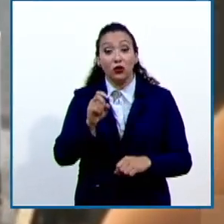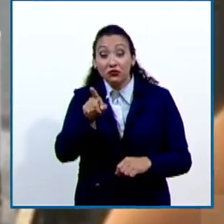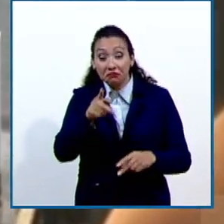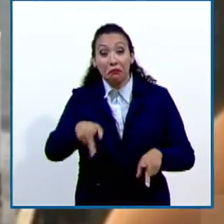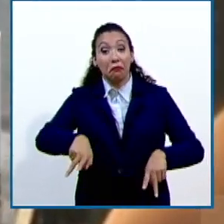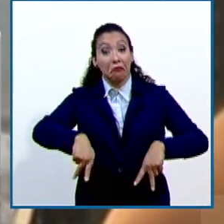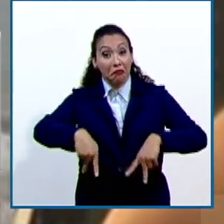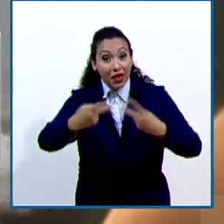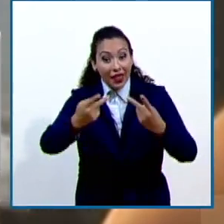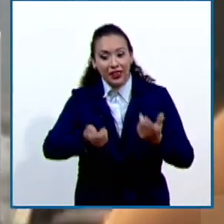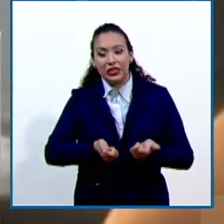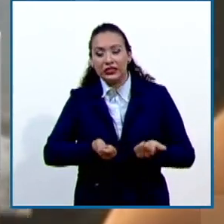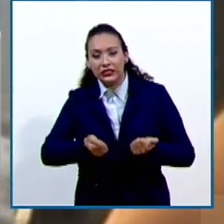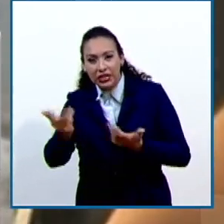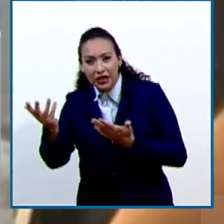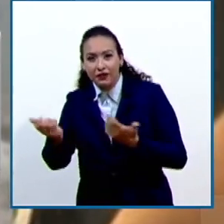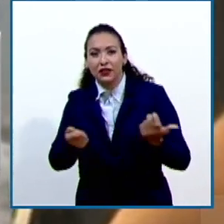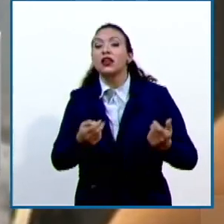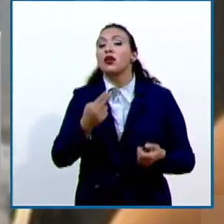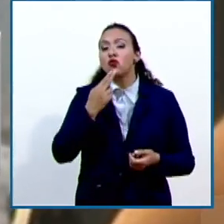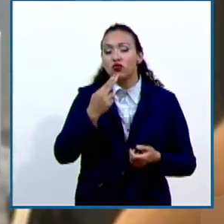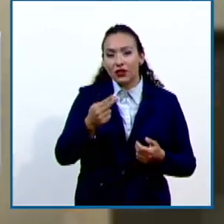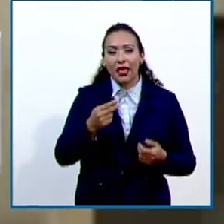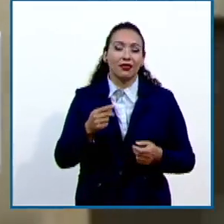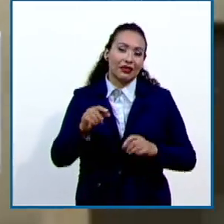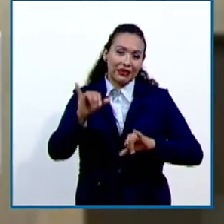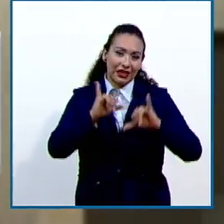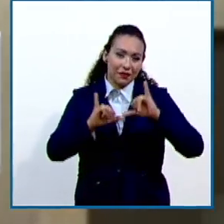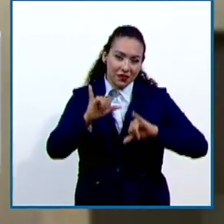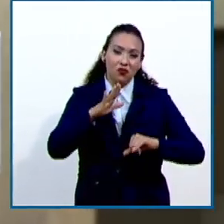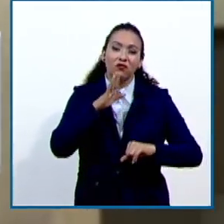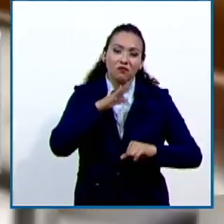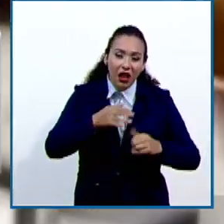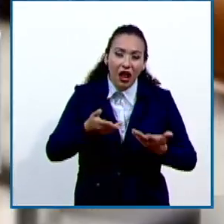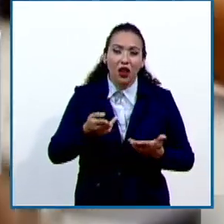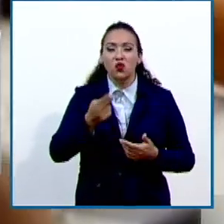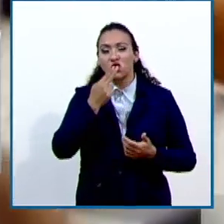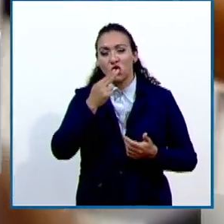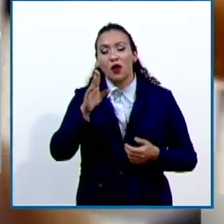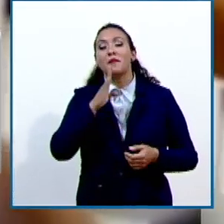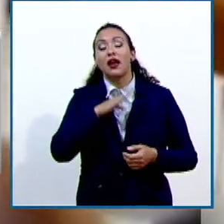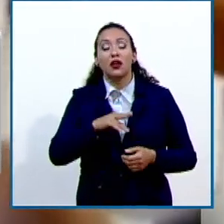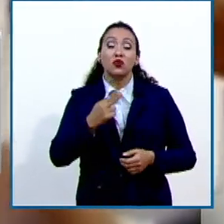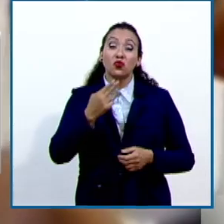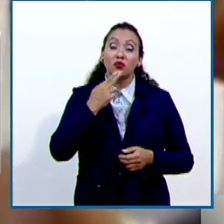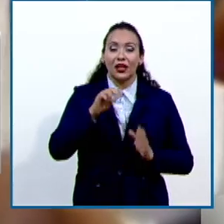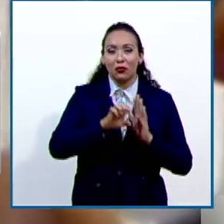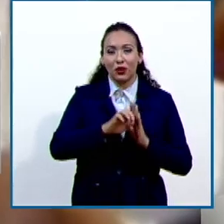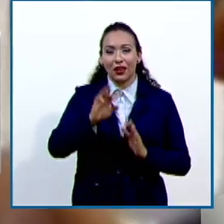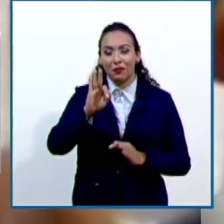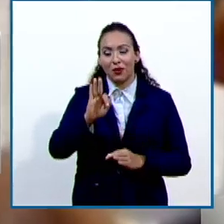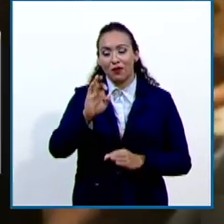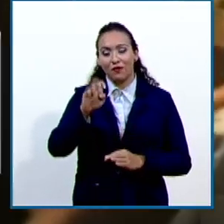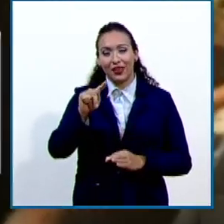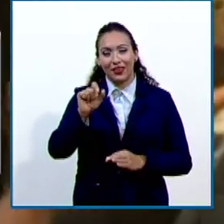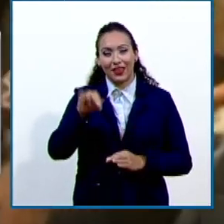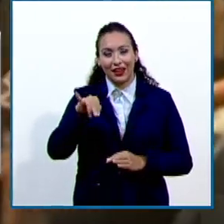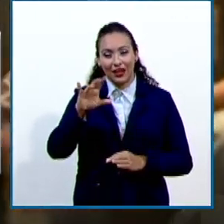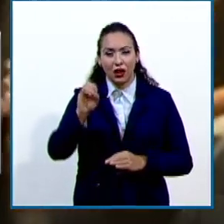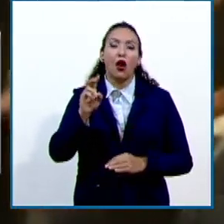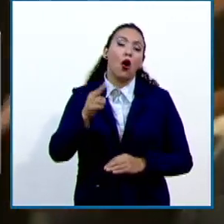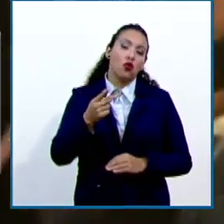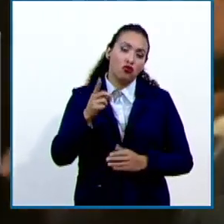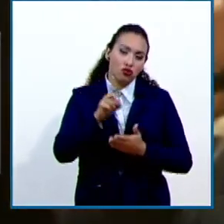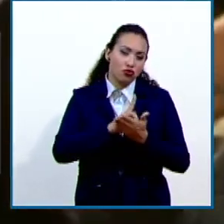distribución y enajenación de sustancias tóxicas, precursores químicos, el uso ilícito de fentanilo y demás drogas sintéticas